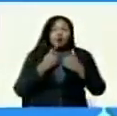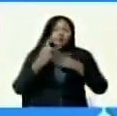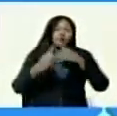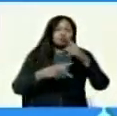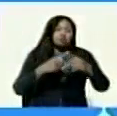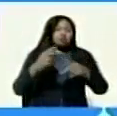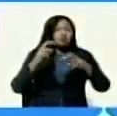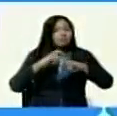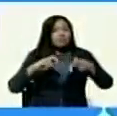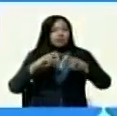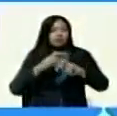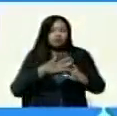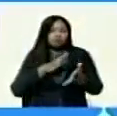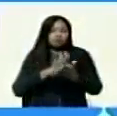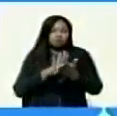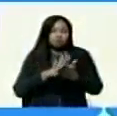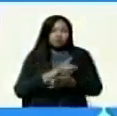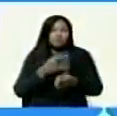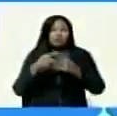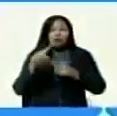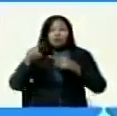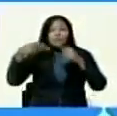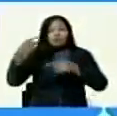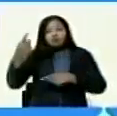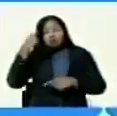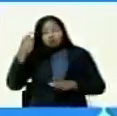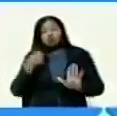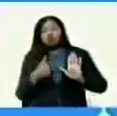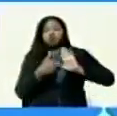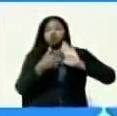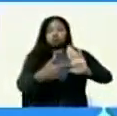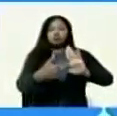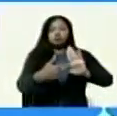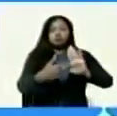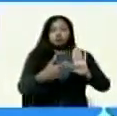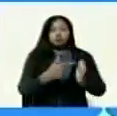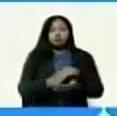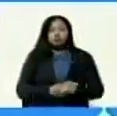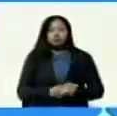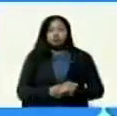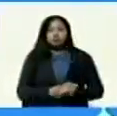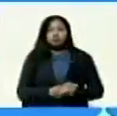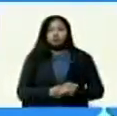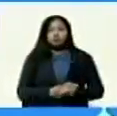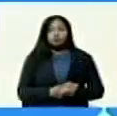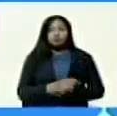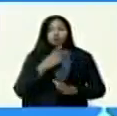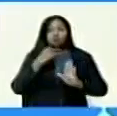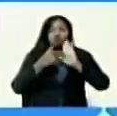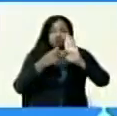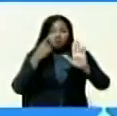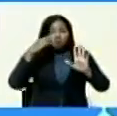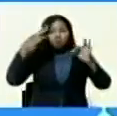de investigación, pero que en los próximos días mostraremos con mucha contundencia.